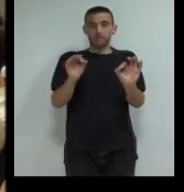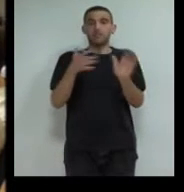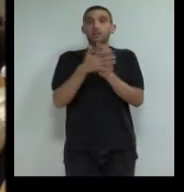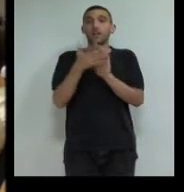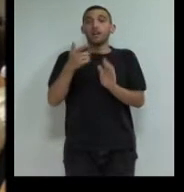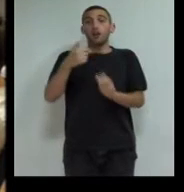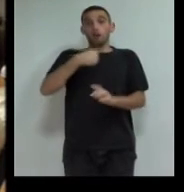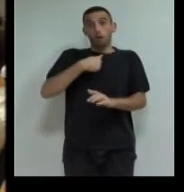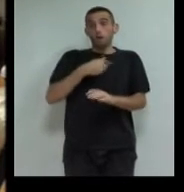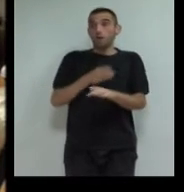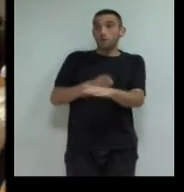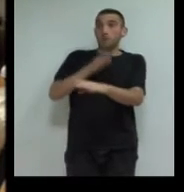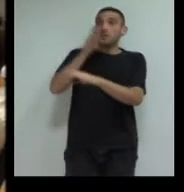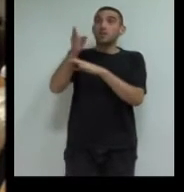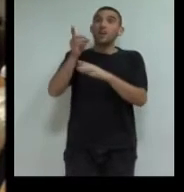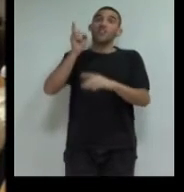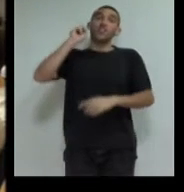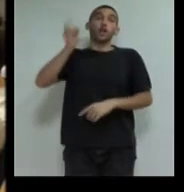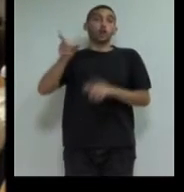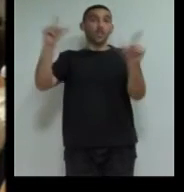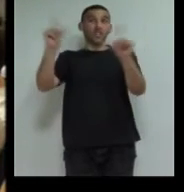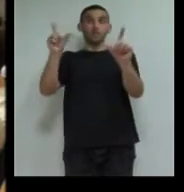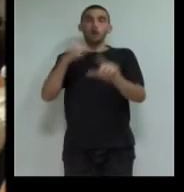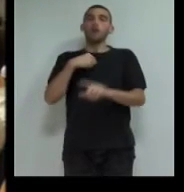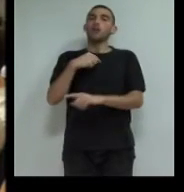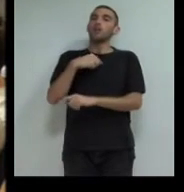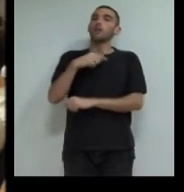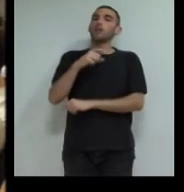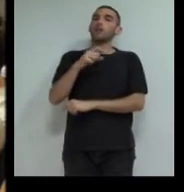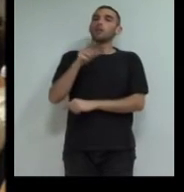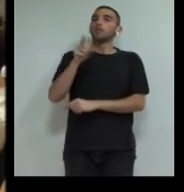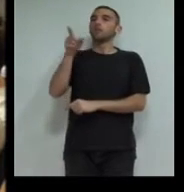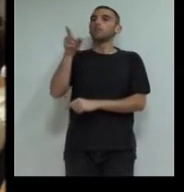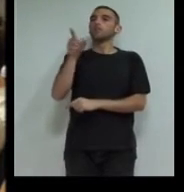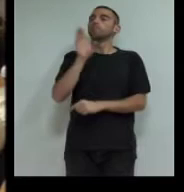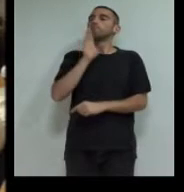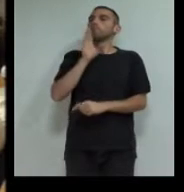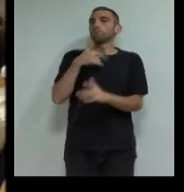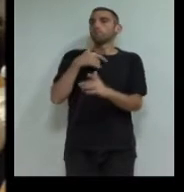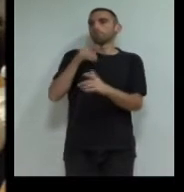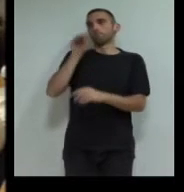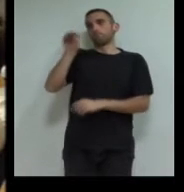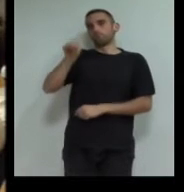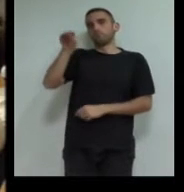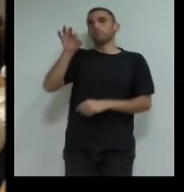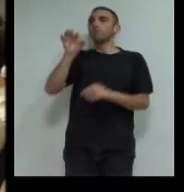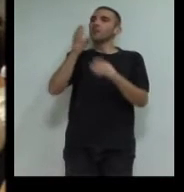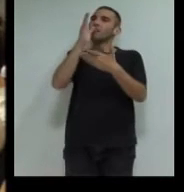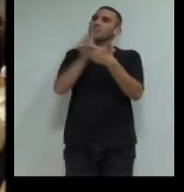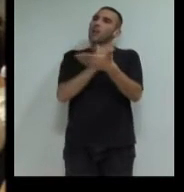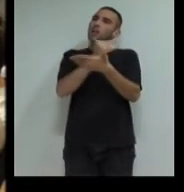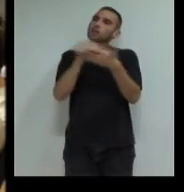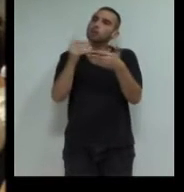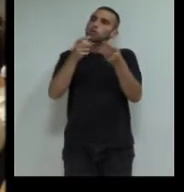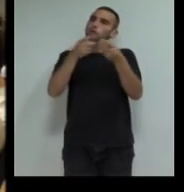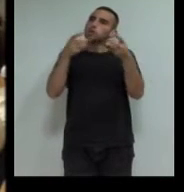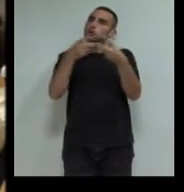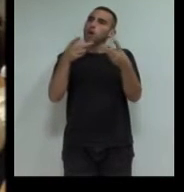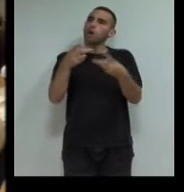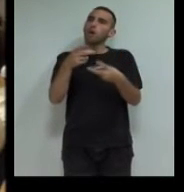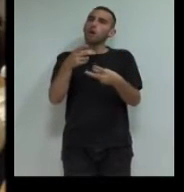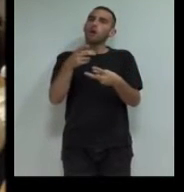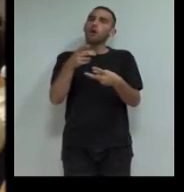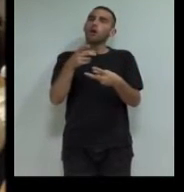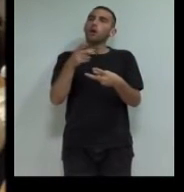recibo que yo vaya a un director de televisión y me diga hace un año que eso del teletexto, del subtitulado, era una chica que